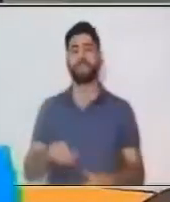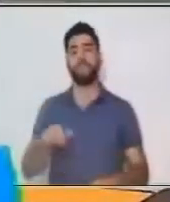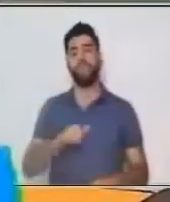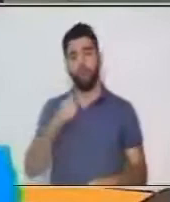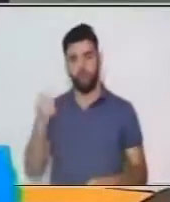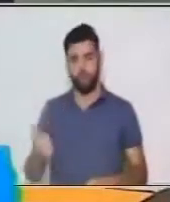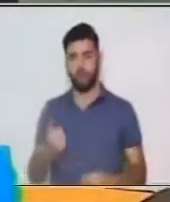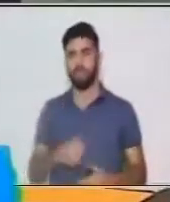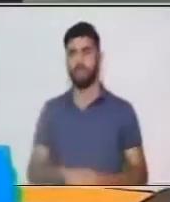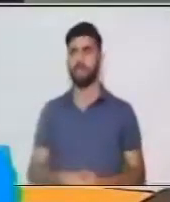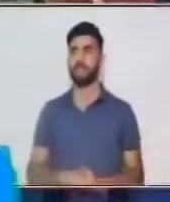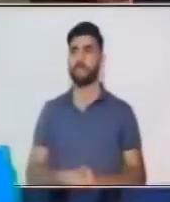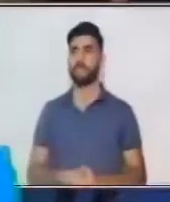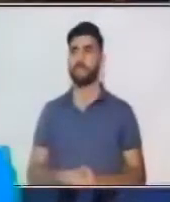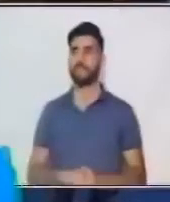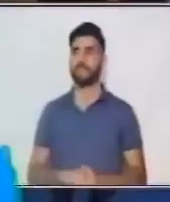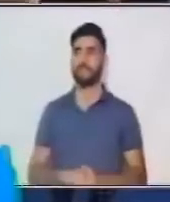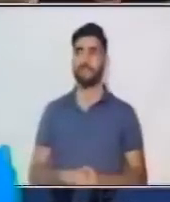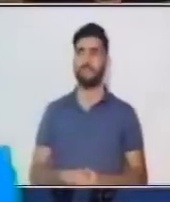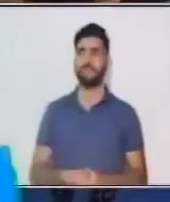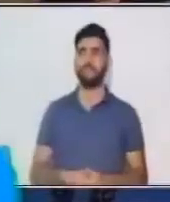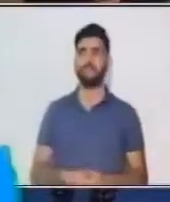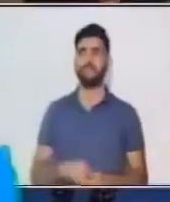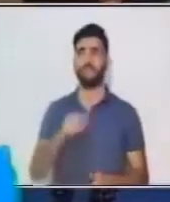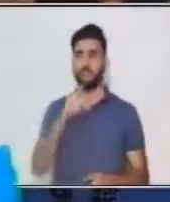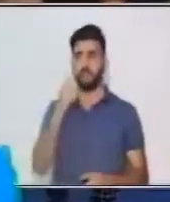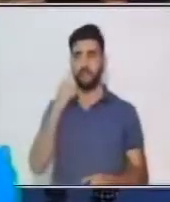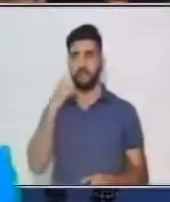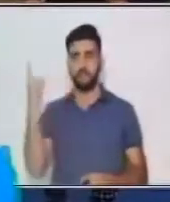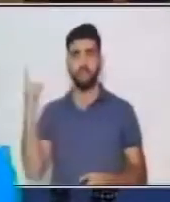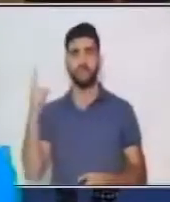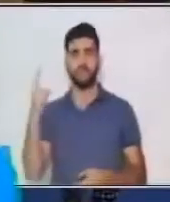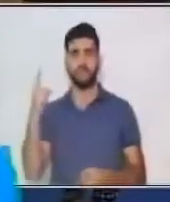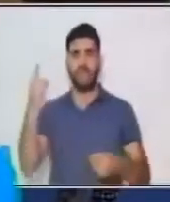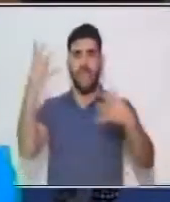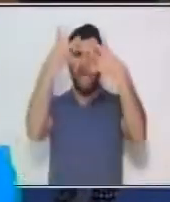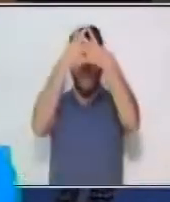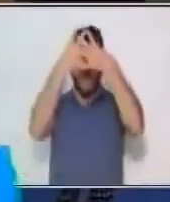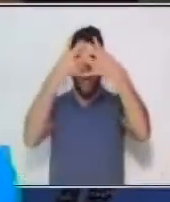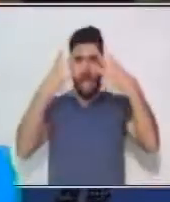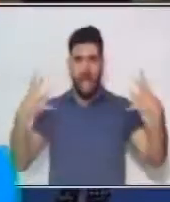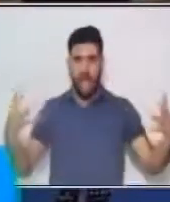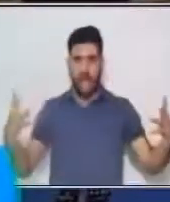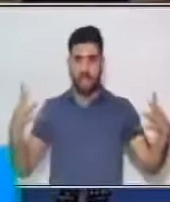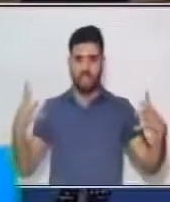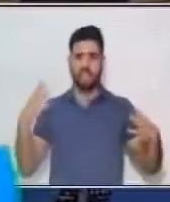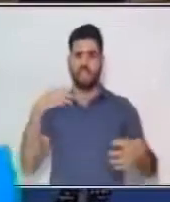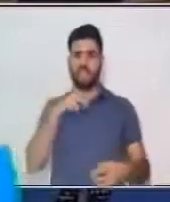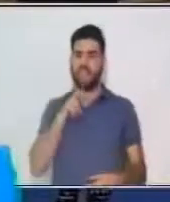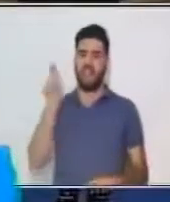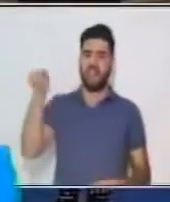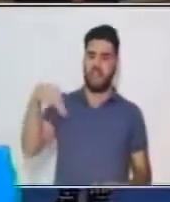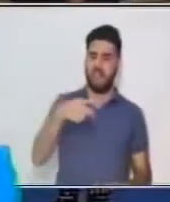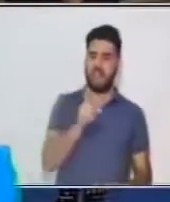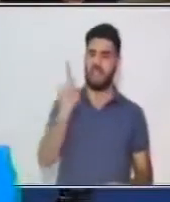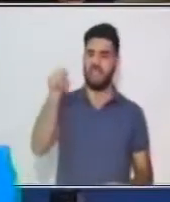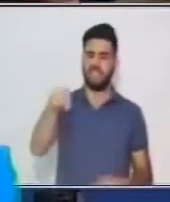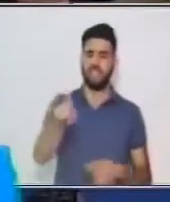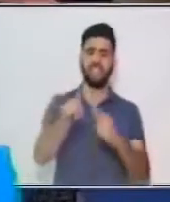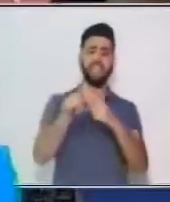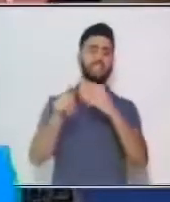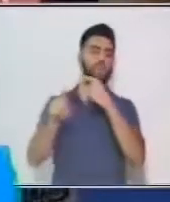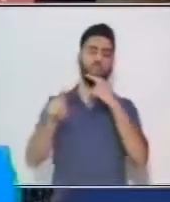Continuemos. Guardada en una estrecha cárcel por soldados de marfil está una roja culebra que es la madre del mentir.